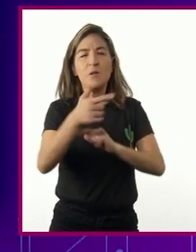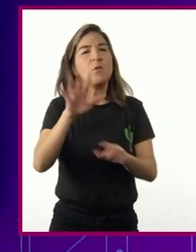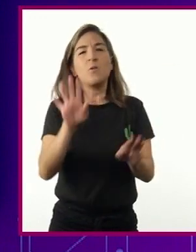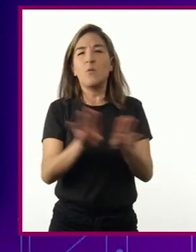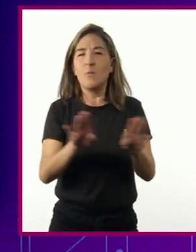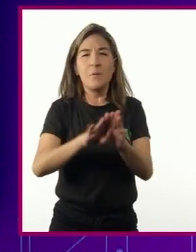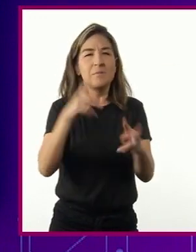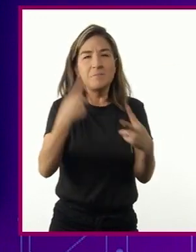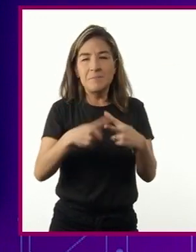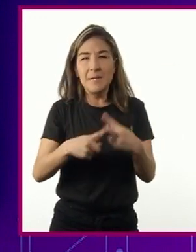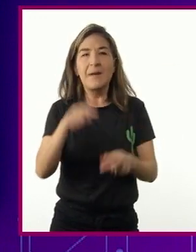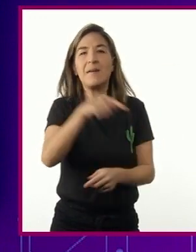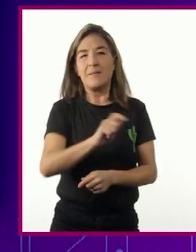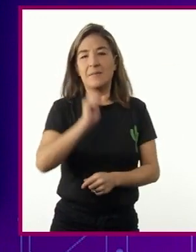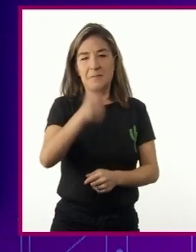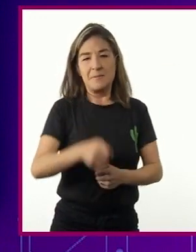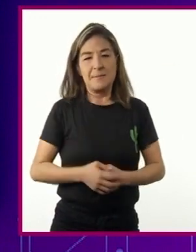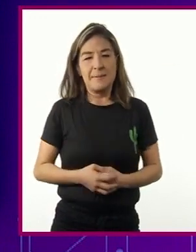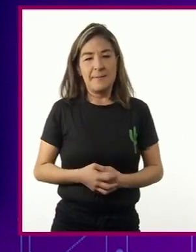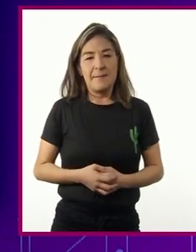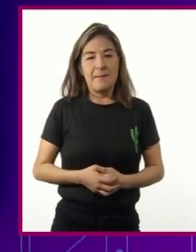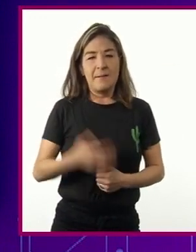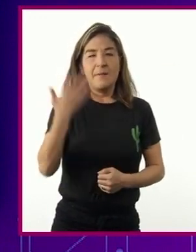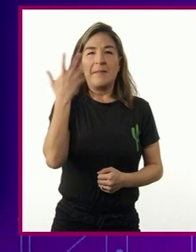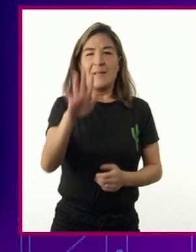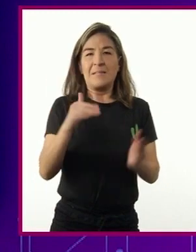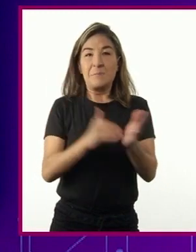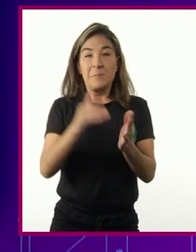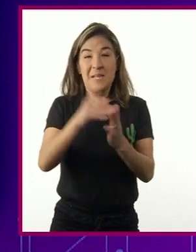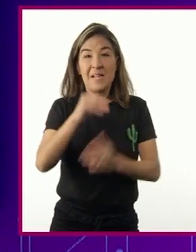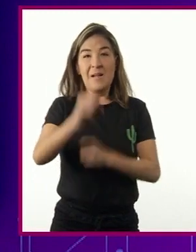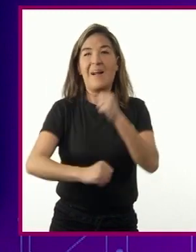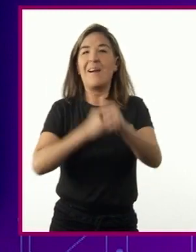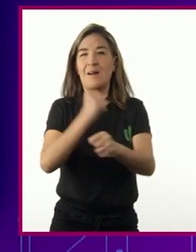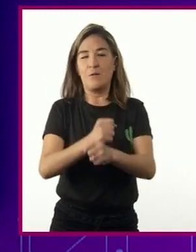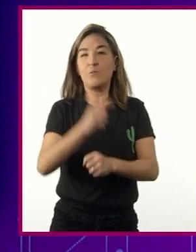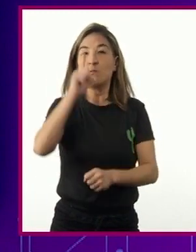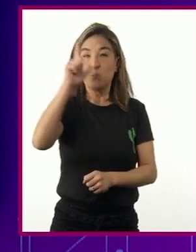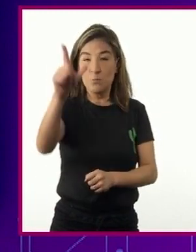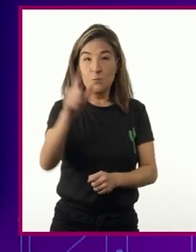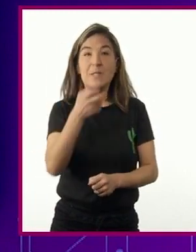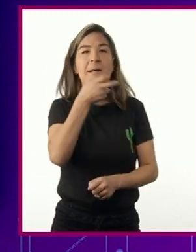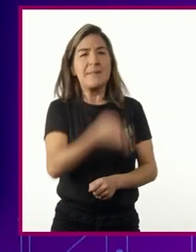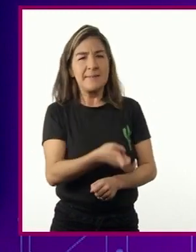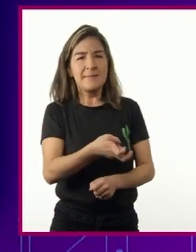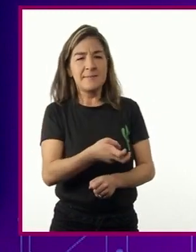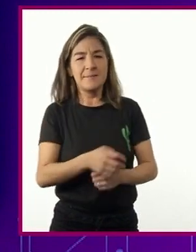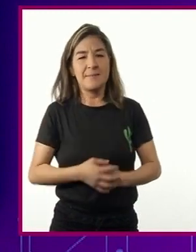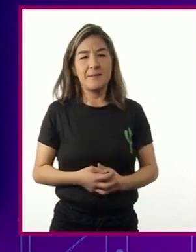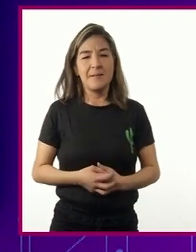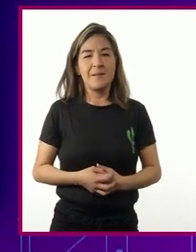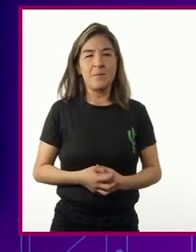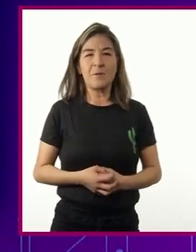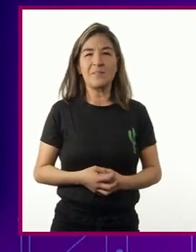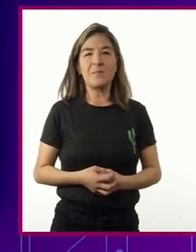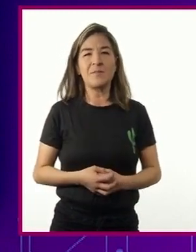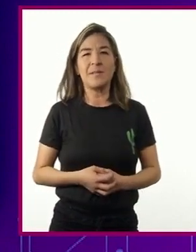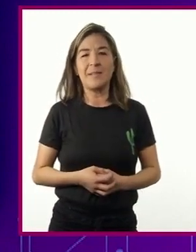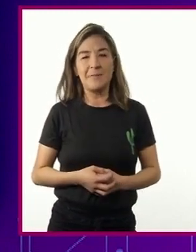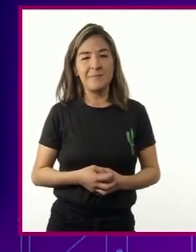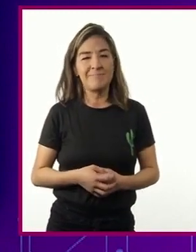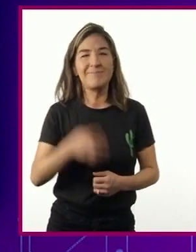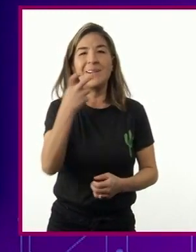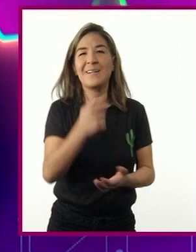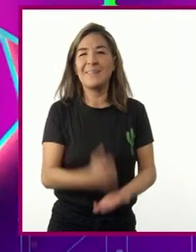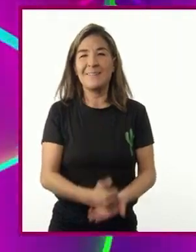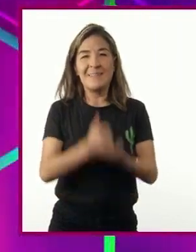su diámetro es de 10 millones de años luz, y aún este pertenece al